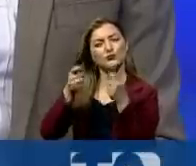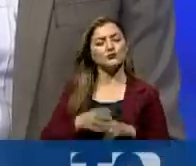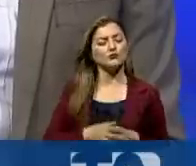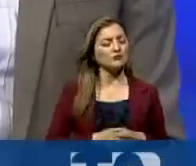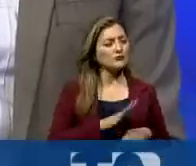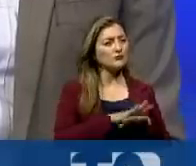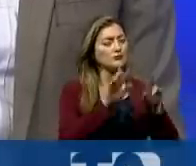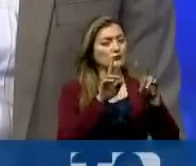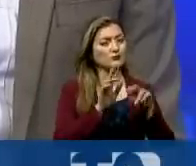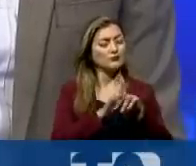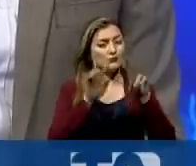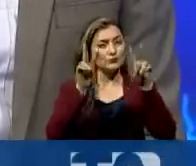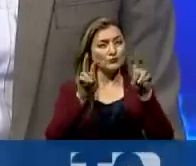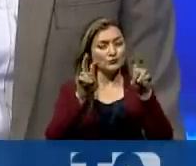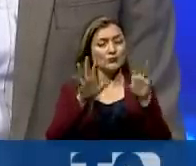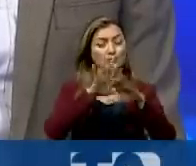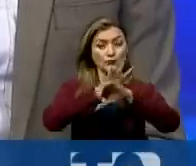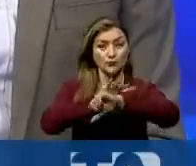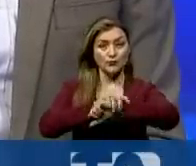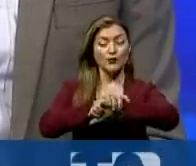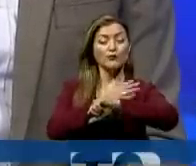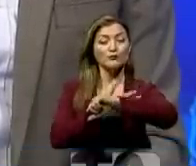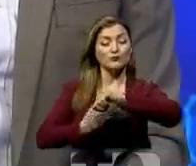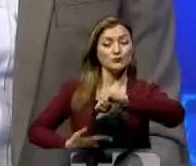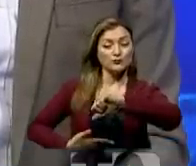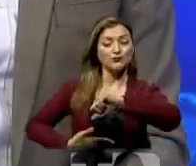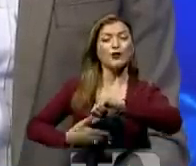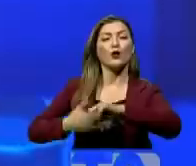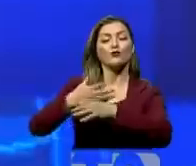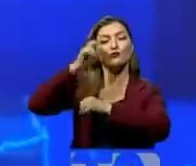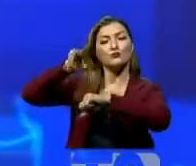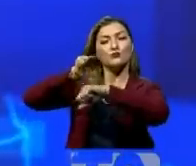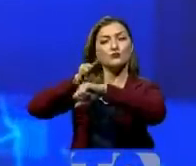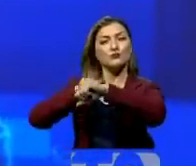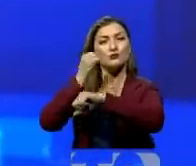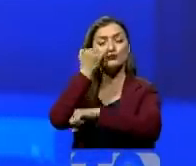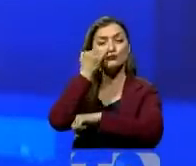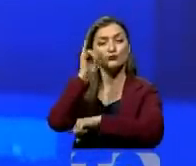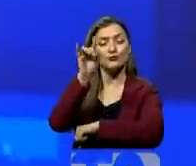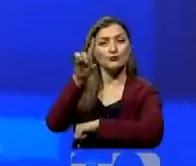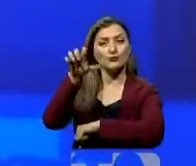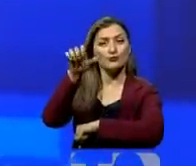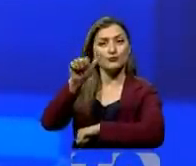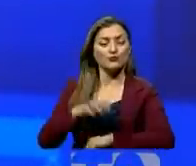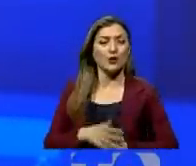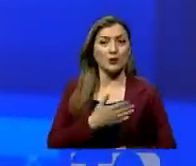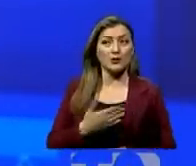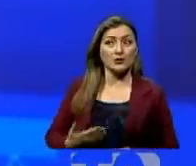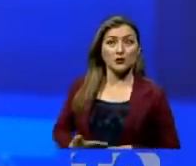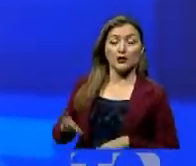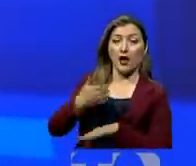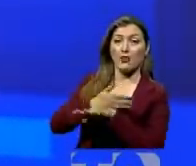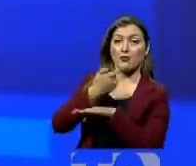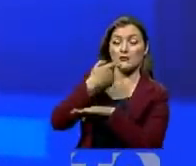de la conaie leonidas iza esto tras que el presidente hiciera el anuncio de que iban a detener autores intelectuales y materiales de los actos vandálicos